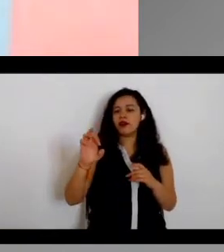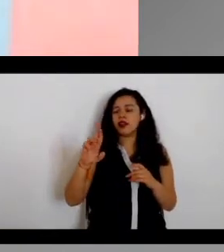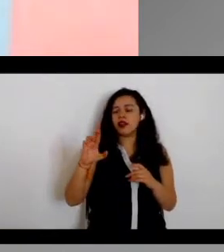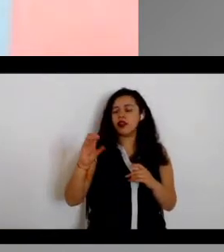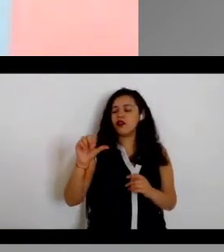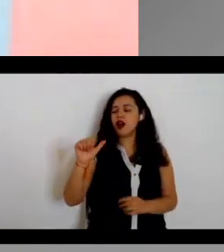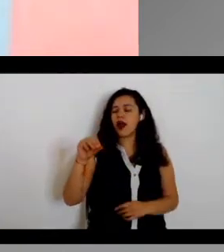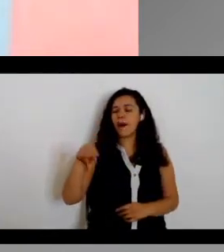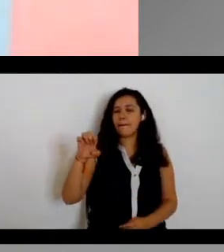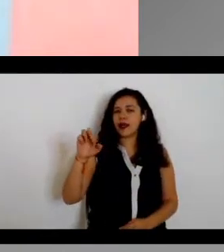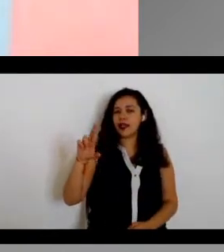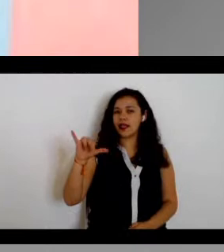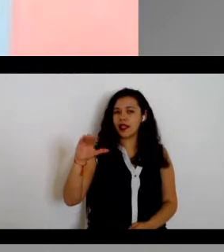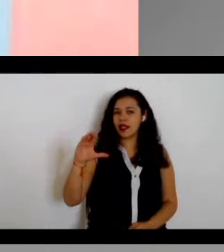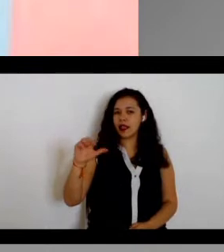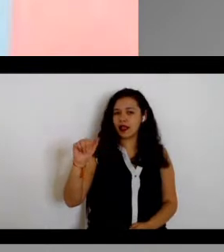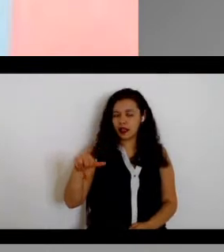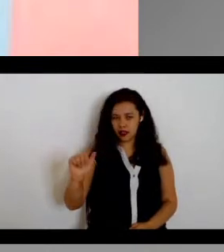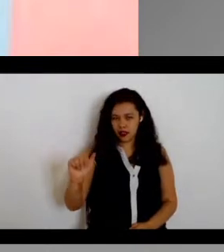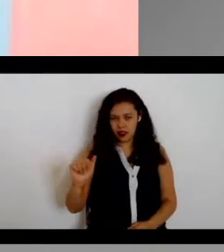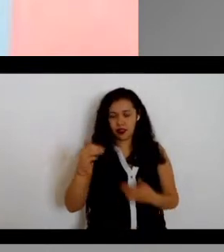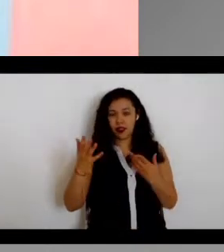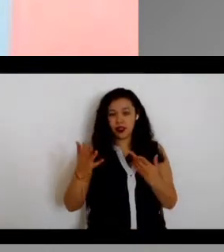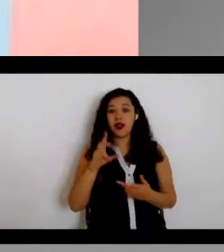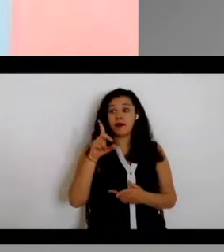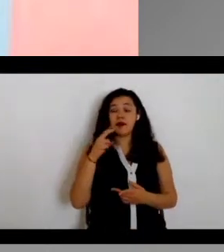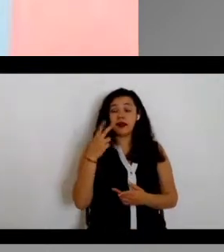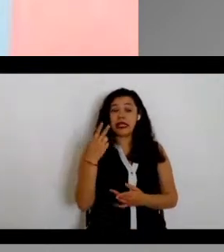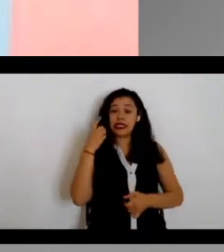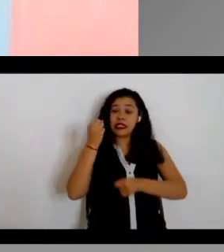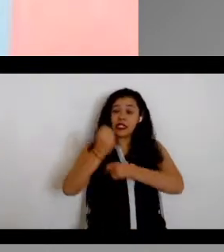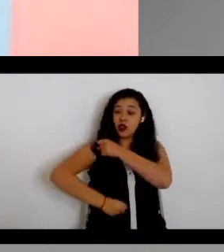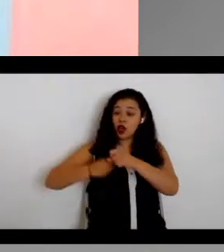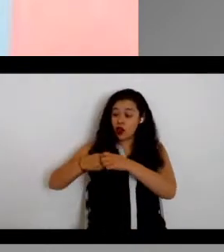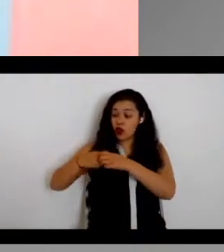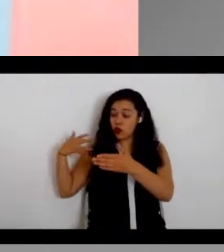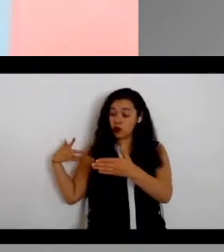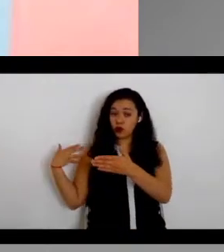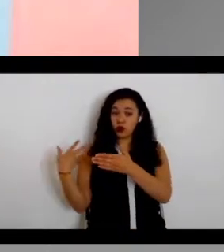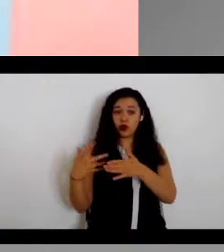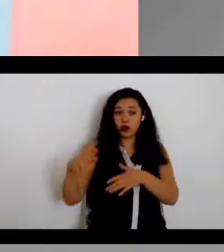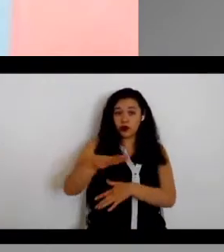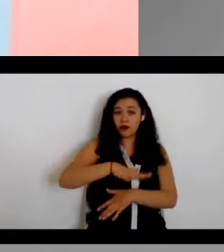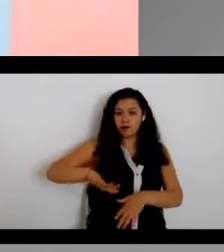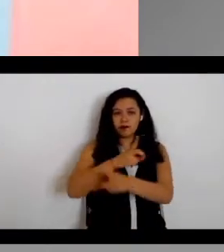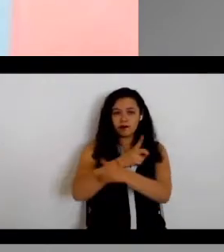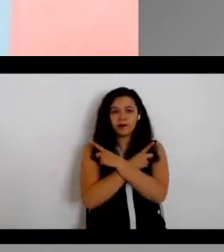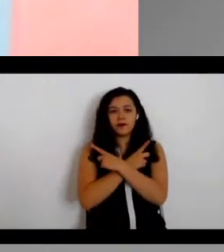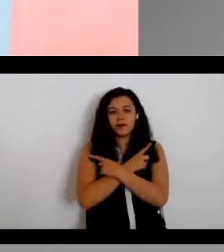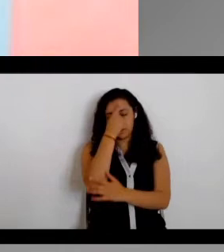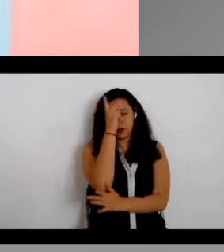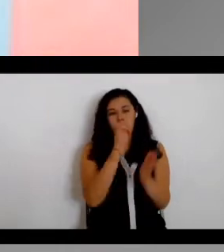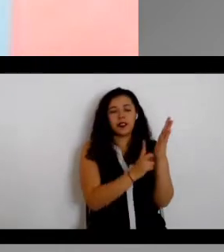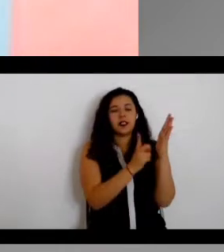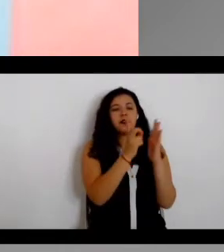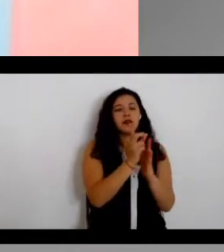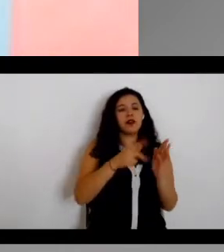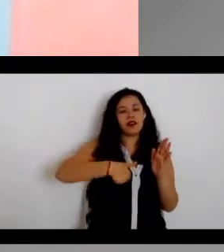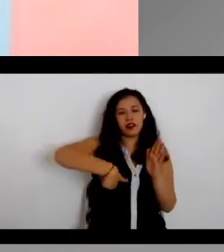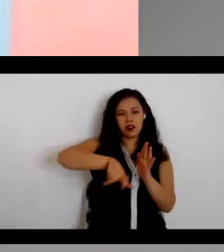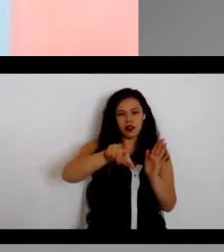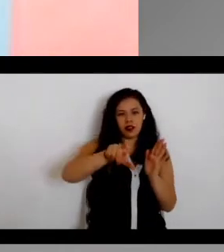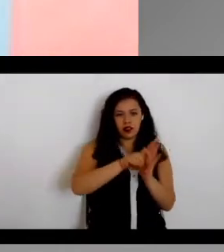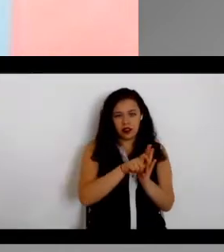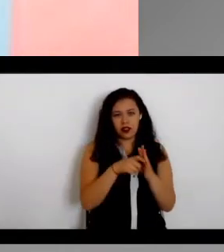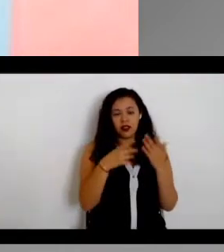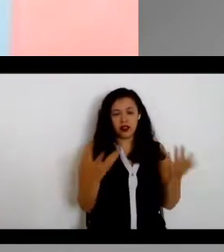anfitrionas, el trabajo que tenemos por más de 25 años, que es en espacios dignos, a través del Departamento de Arquitectura, en la cual